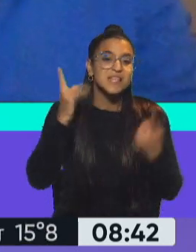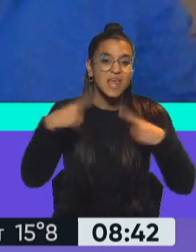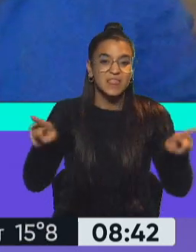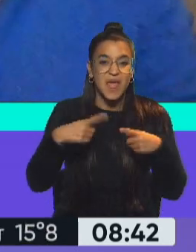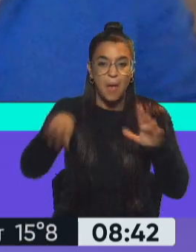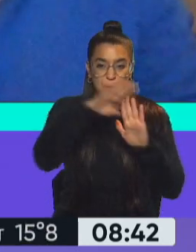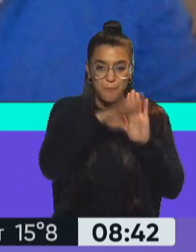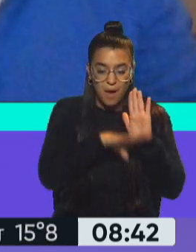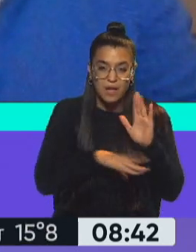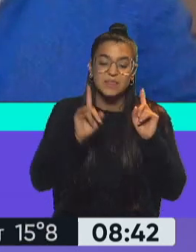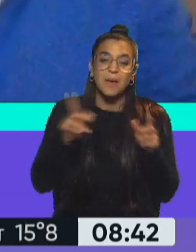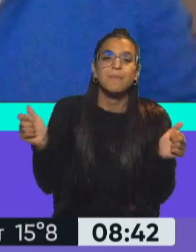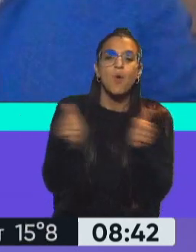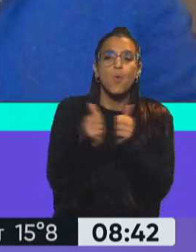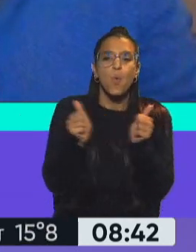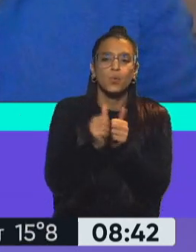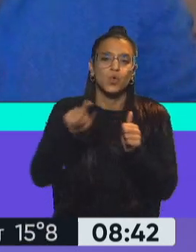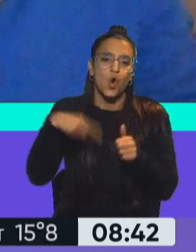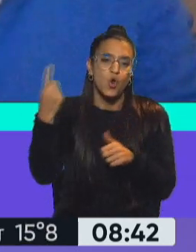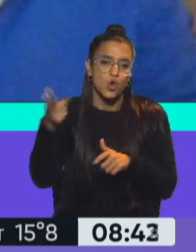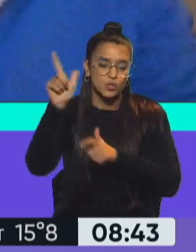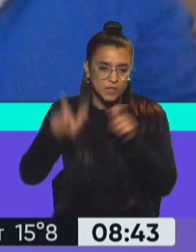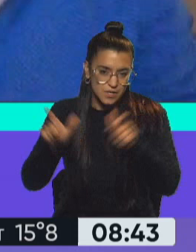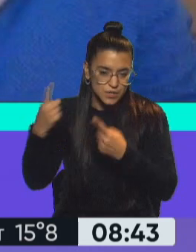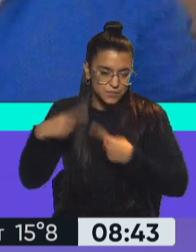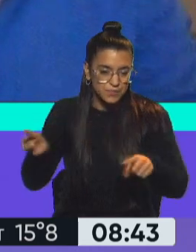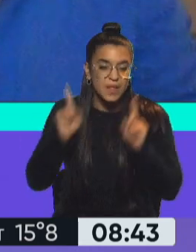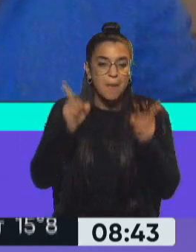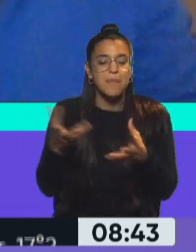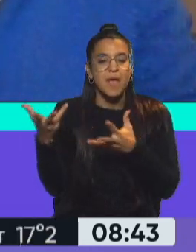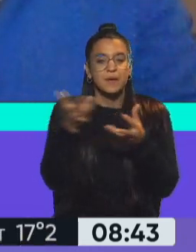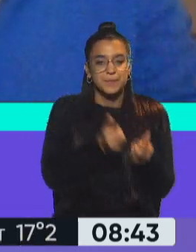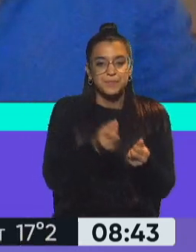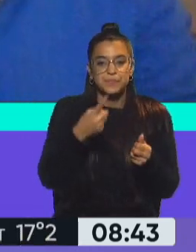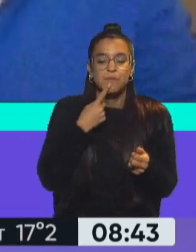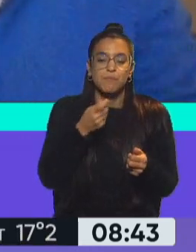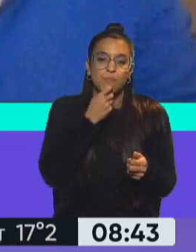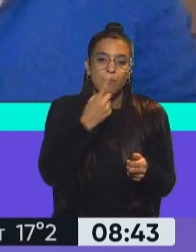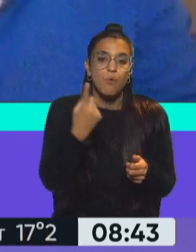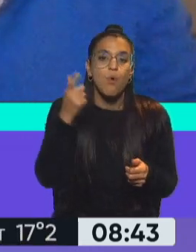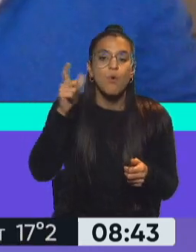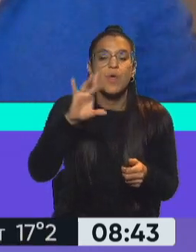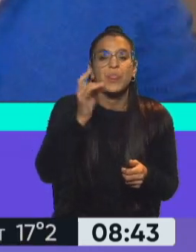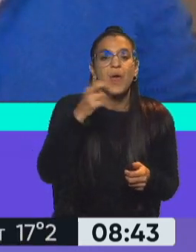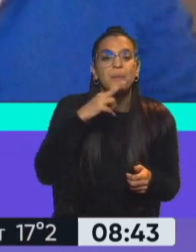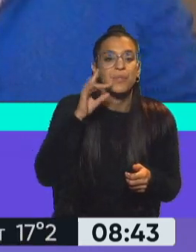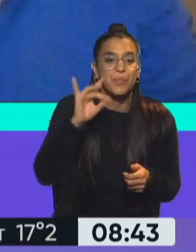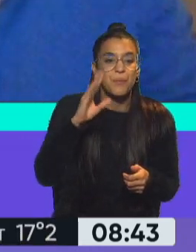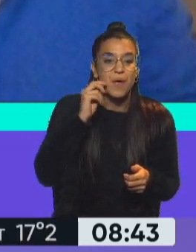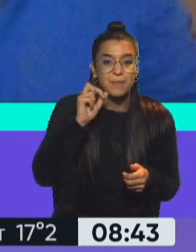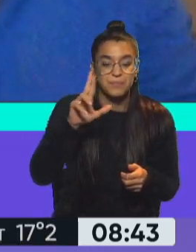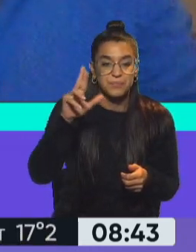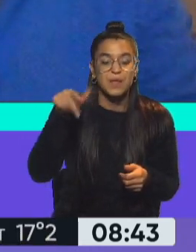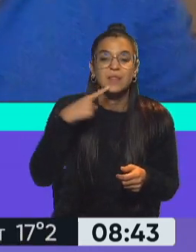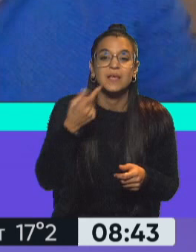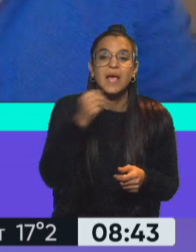de featurings o colaboraciones, dámelo como usted quiera, también hay colaboraciones aquí, como por ejemplo una con David Byrne, quien fuera el